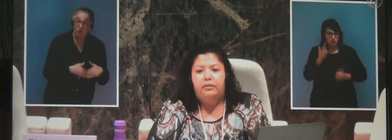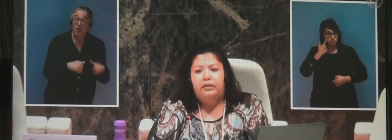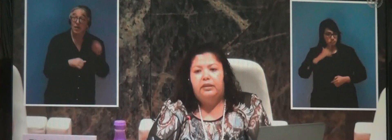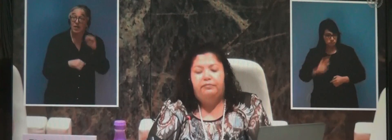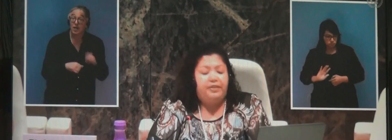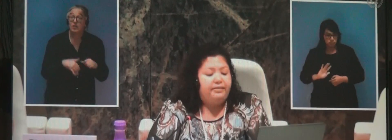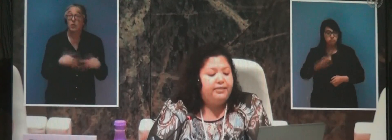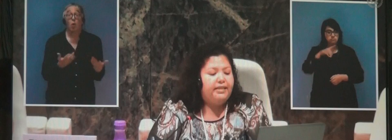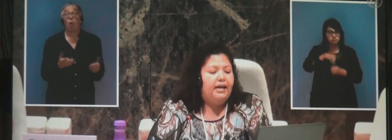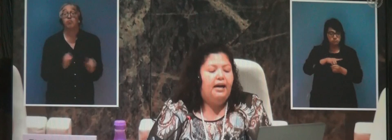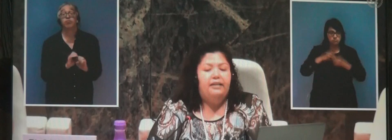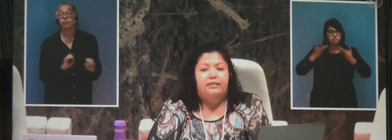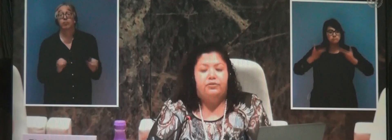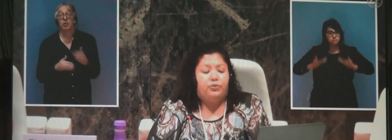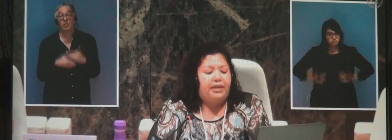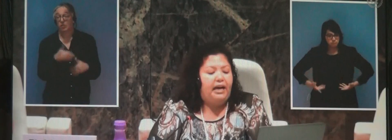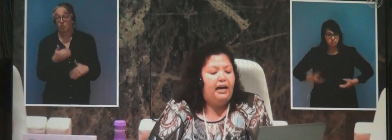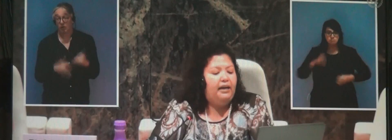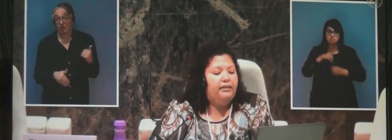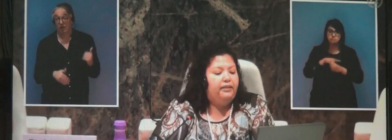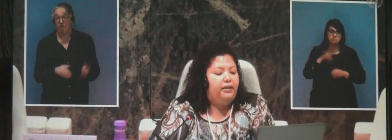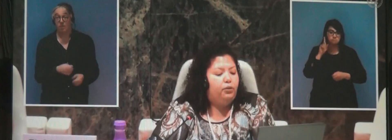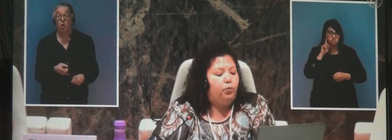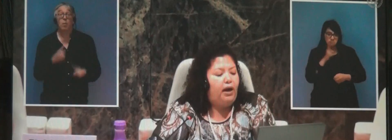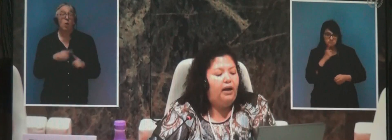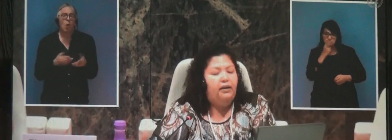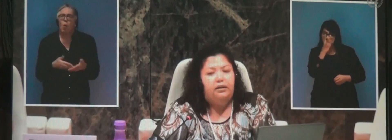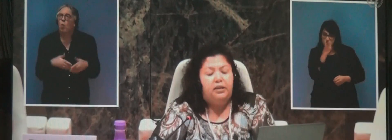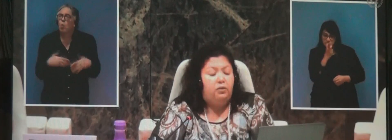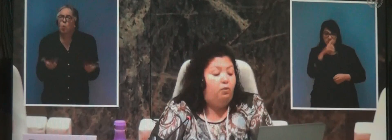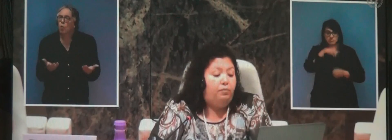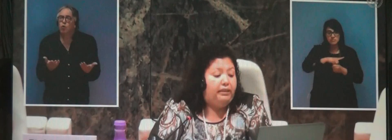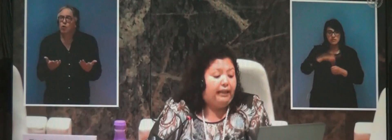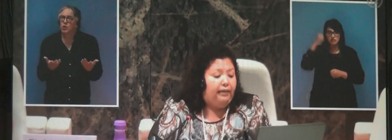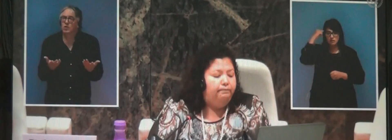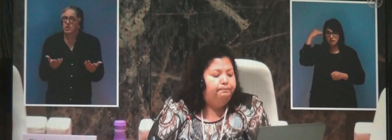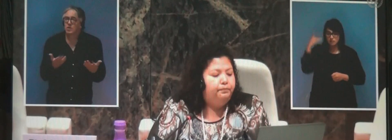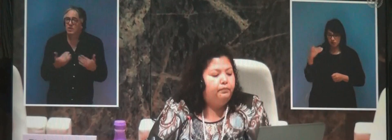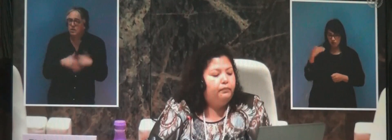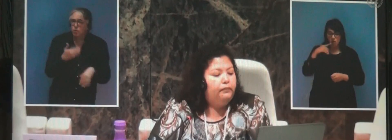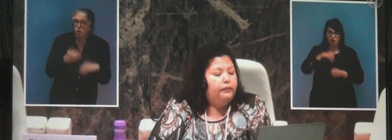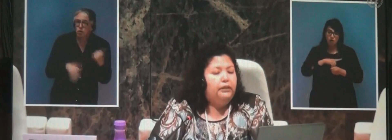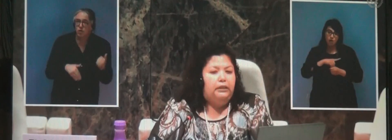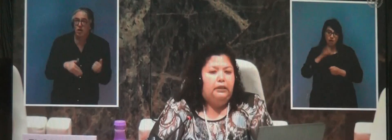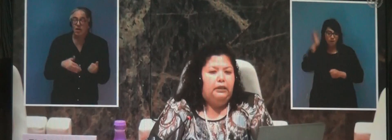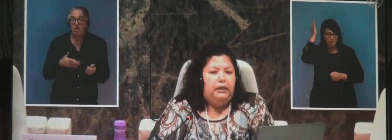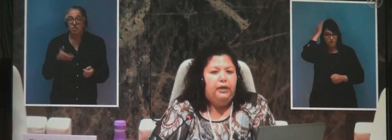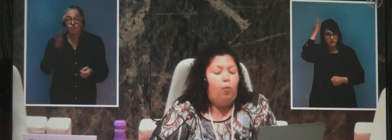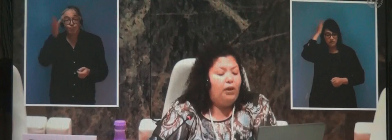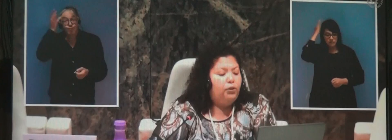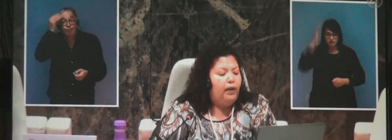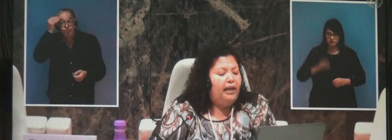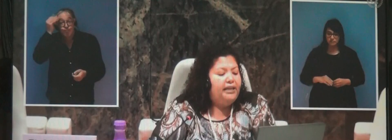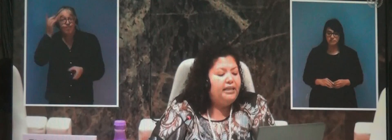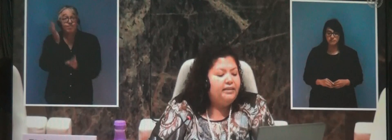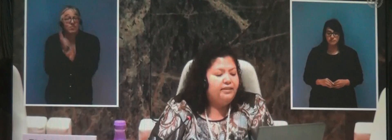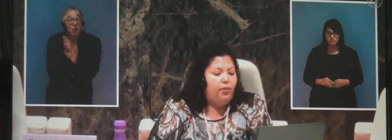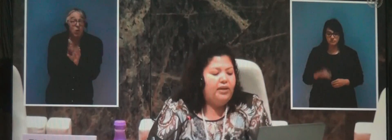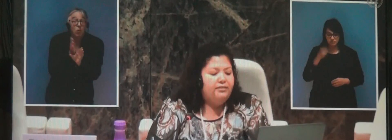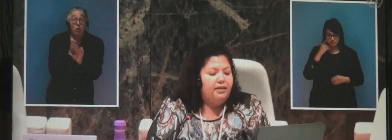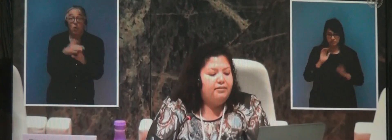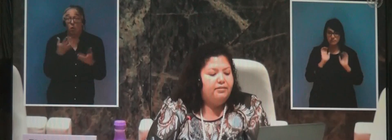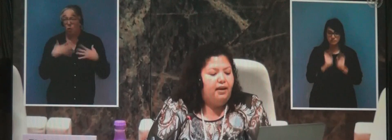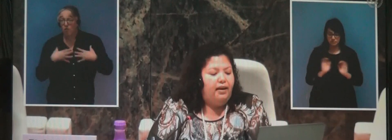discapacidad física, sensorial, intelectual o mental. En cuanto a la